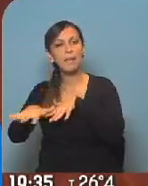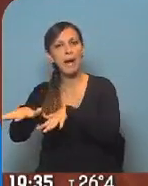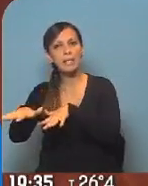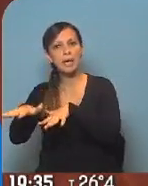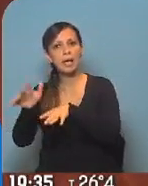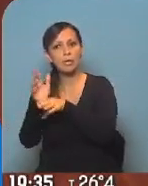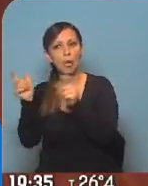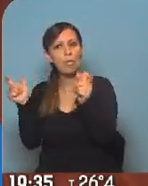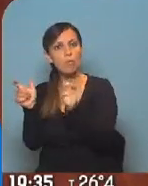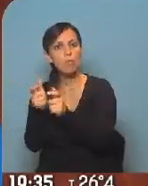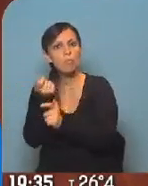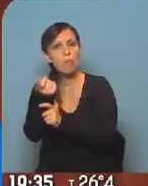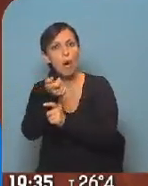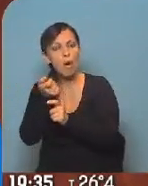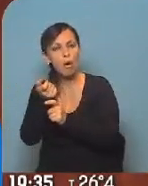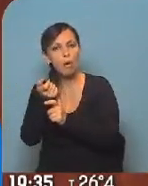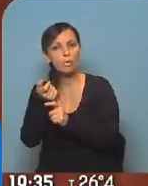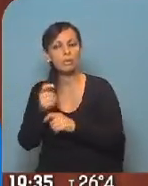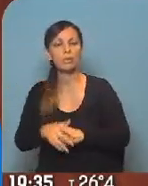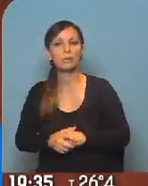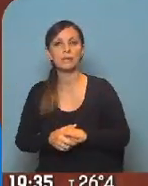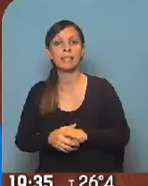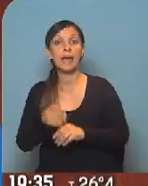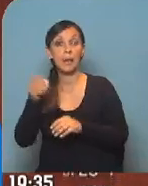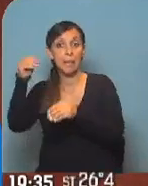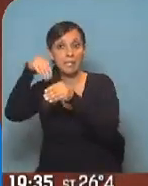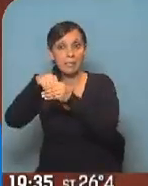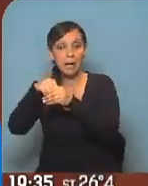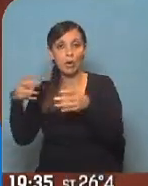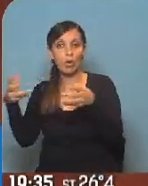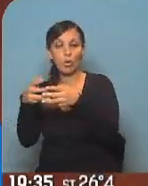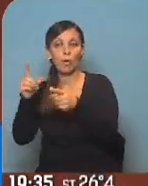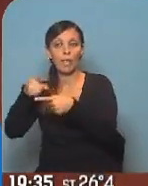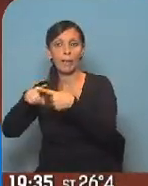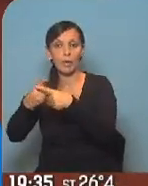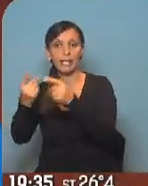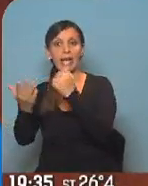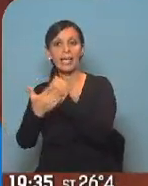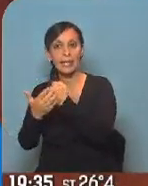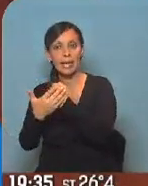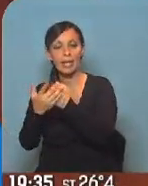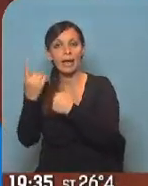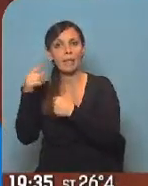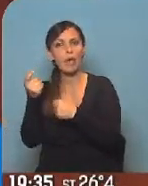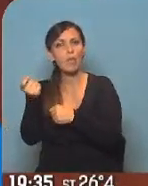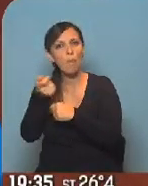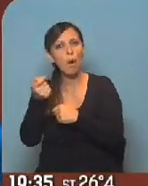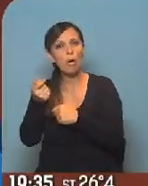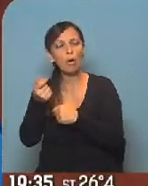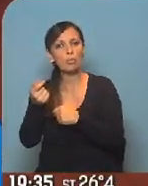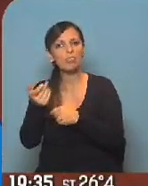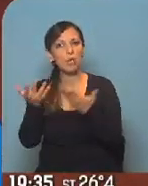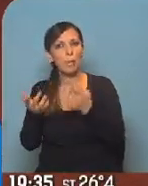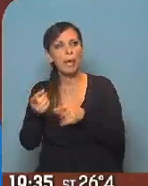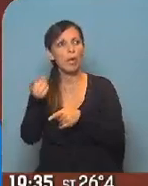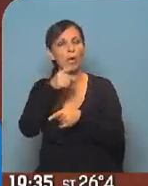lo hacen. De los que sí lo hicieron, sectores de izquierda o de ultraizquierda, fueron bastante menos cantidad que en otros casos.